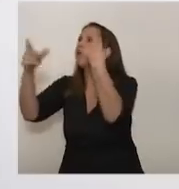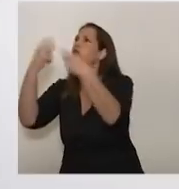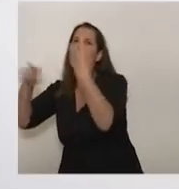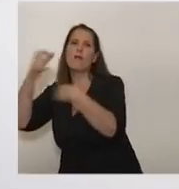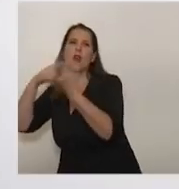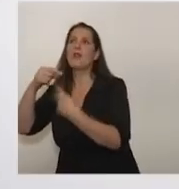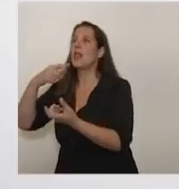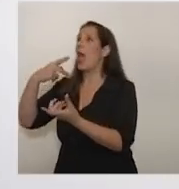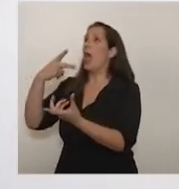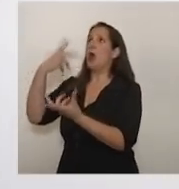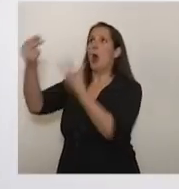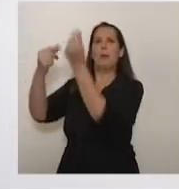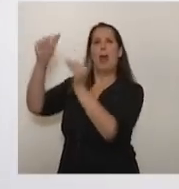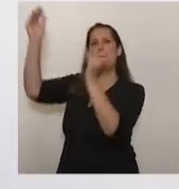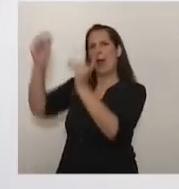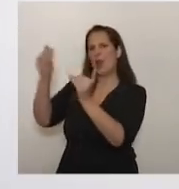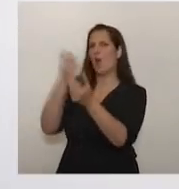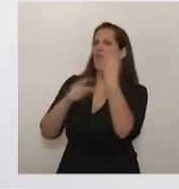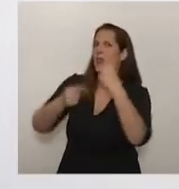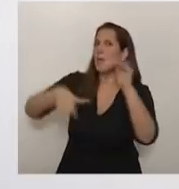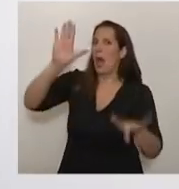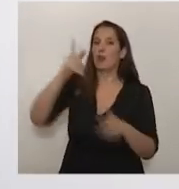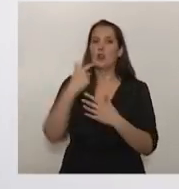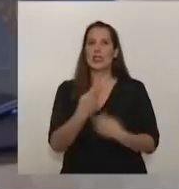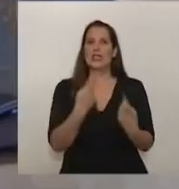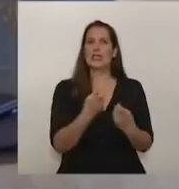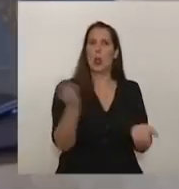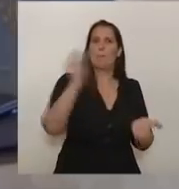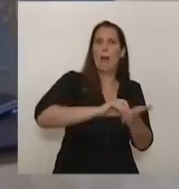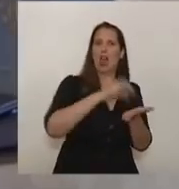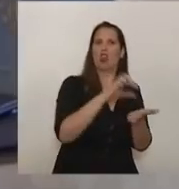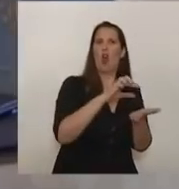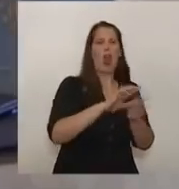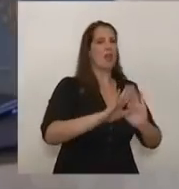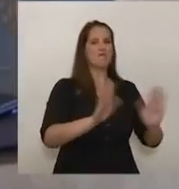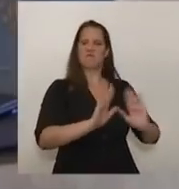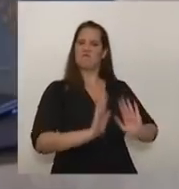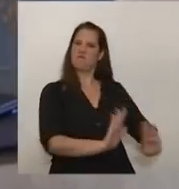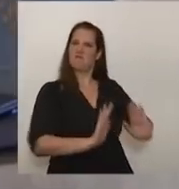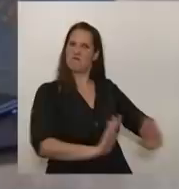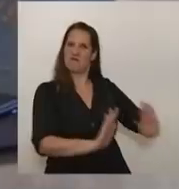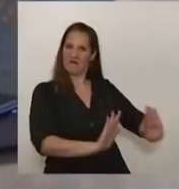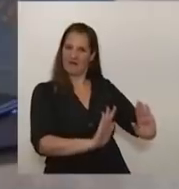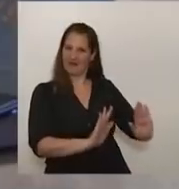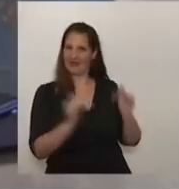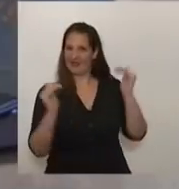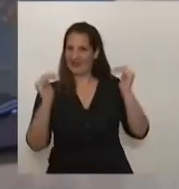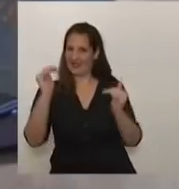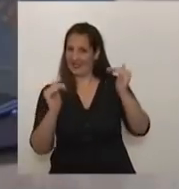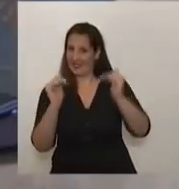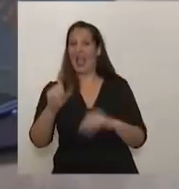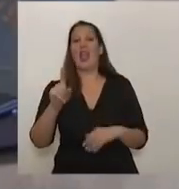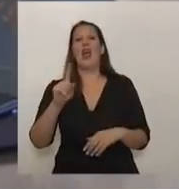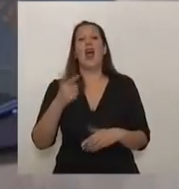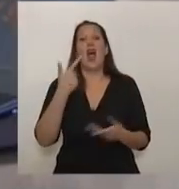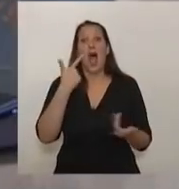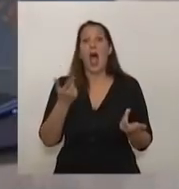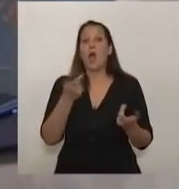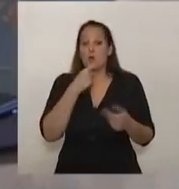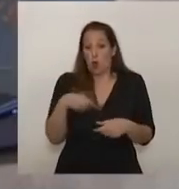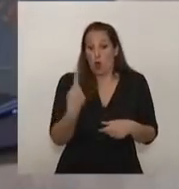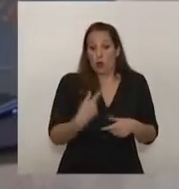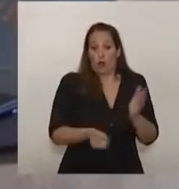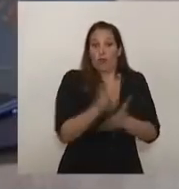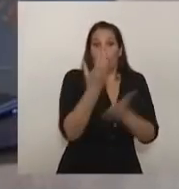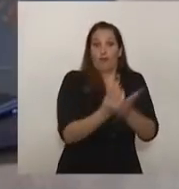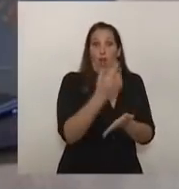generar dólares extra para pagar nuestras importaciones. Y nuestro balance externo total, que es la diferencia entre los dólares que generamos y